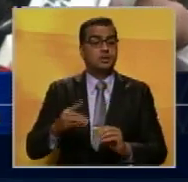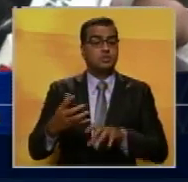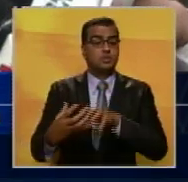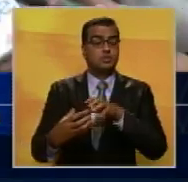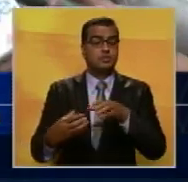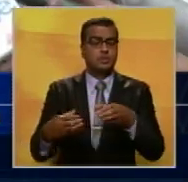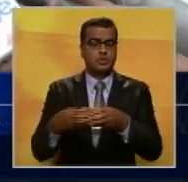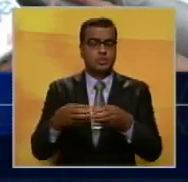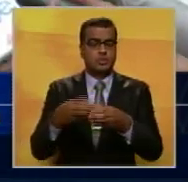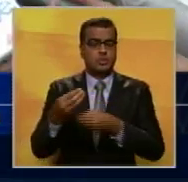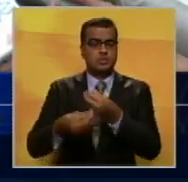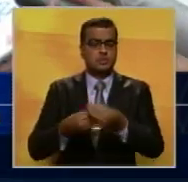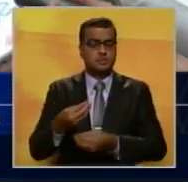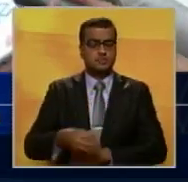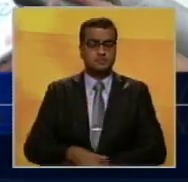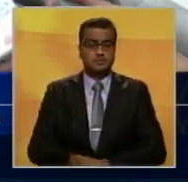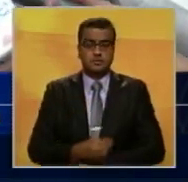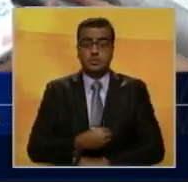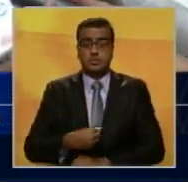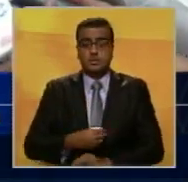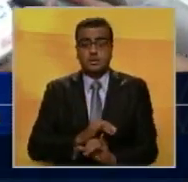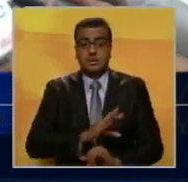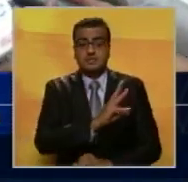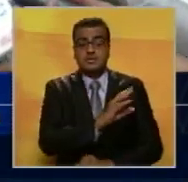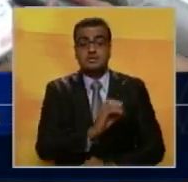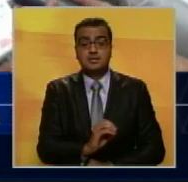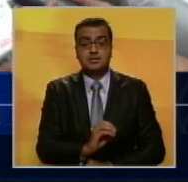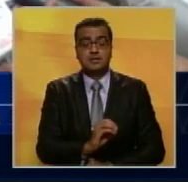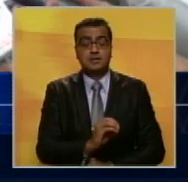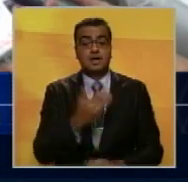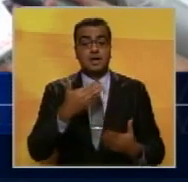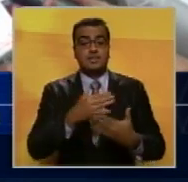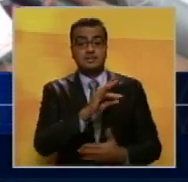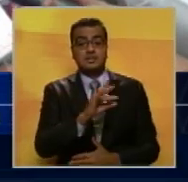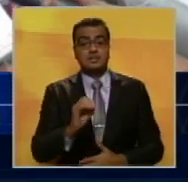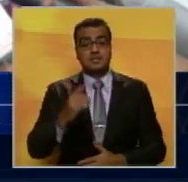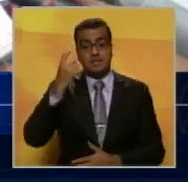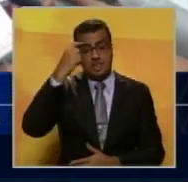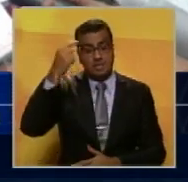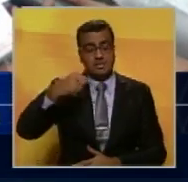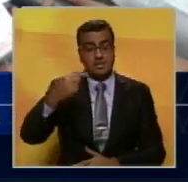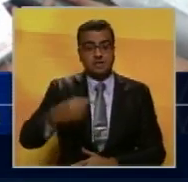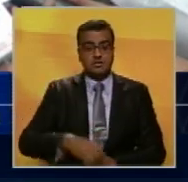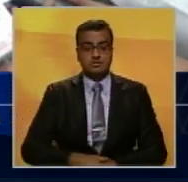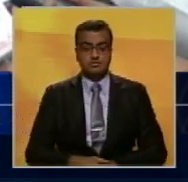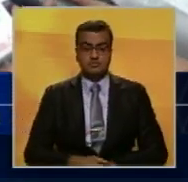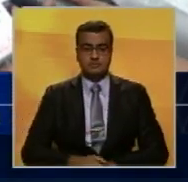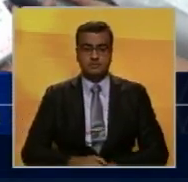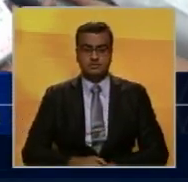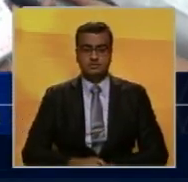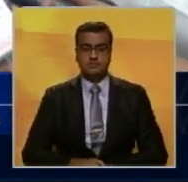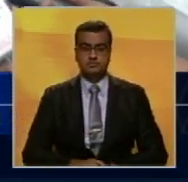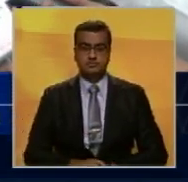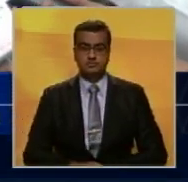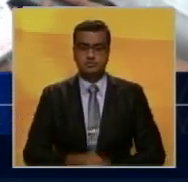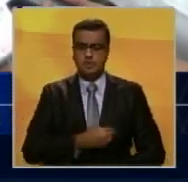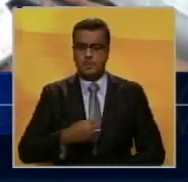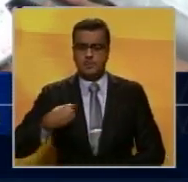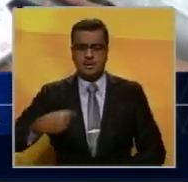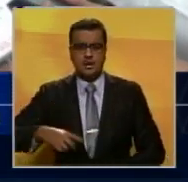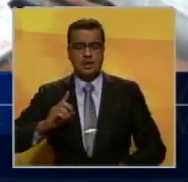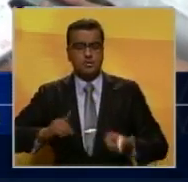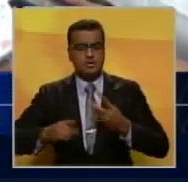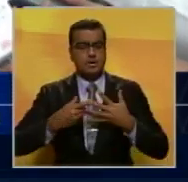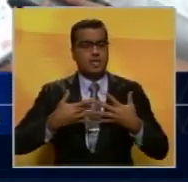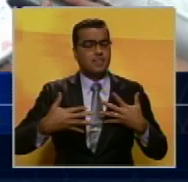grupos organizados. Hemos pasado de 60 despachos a 70 despachos diarios y por supuesto vamos a tener algunos